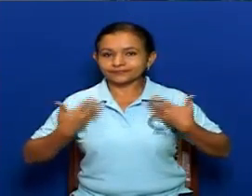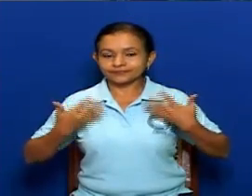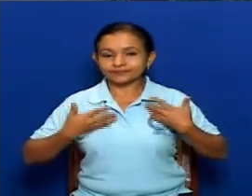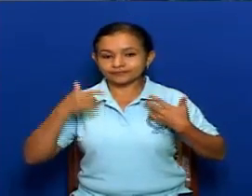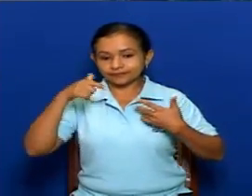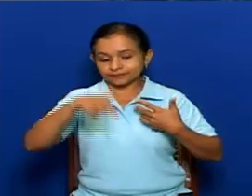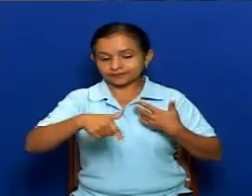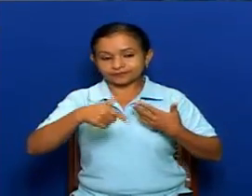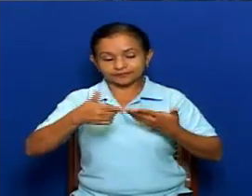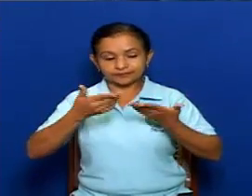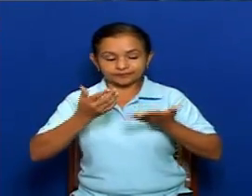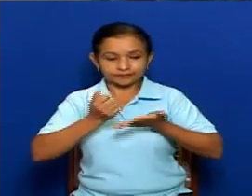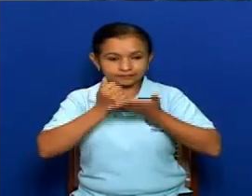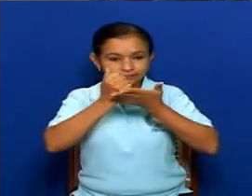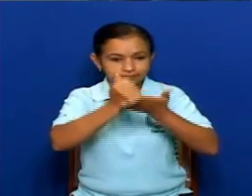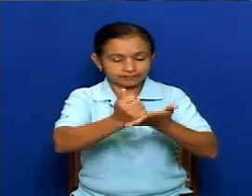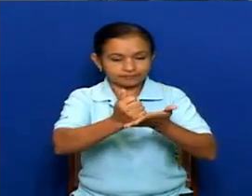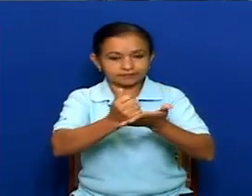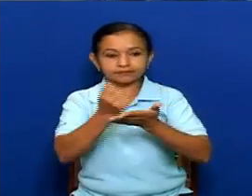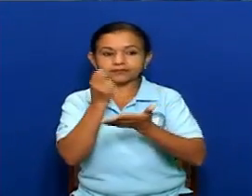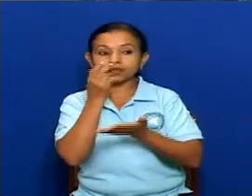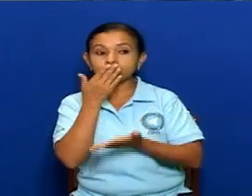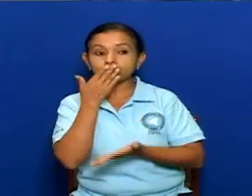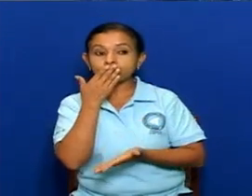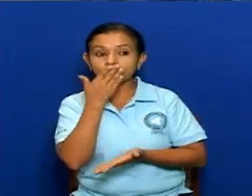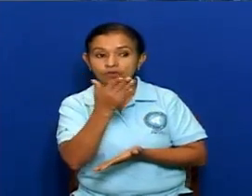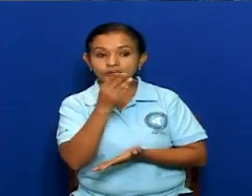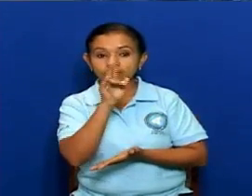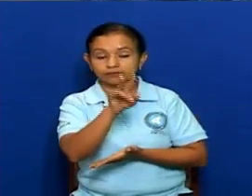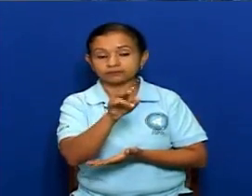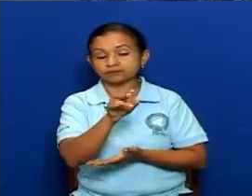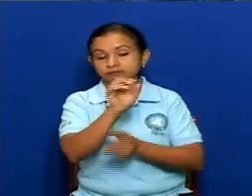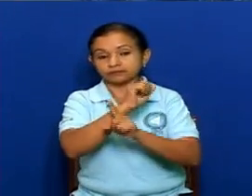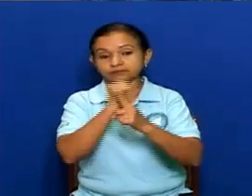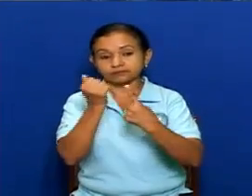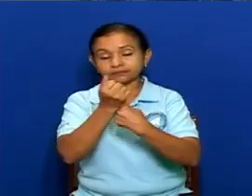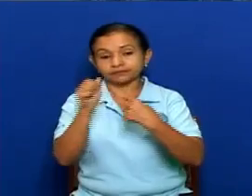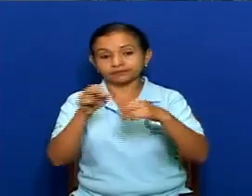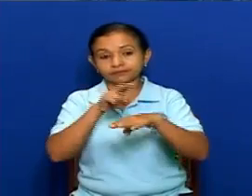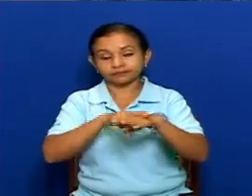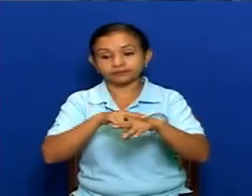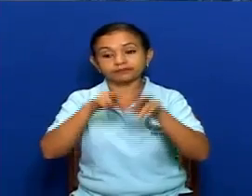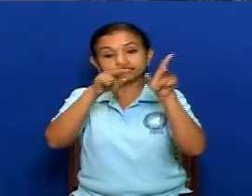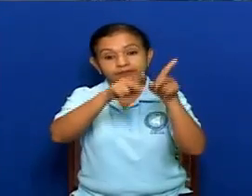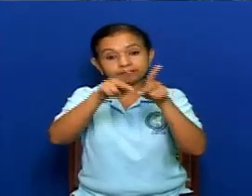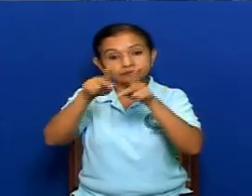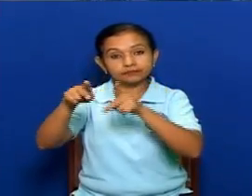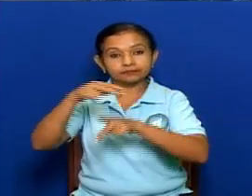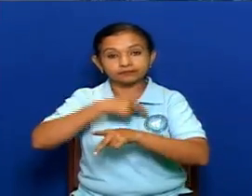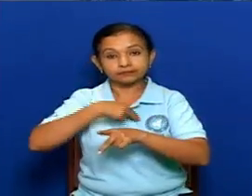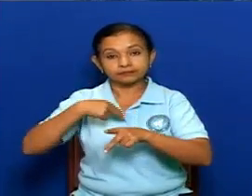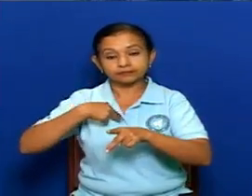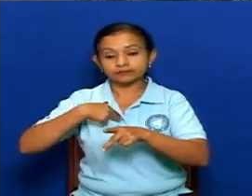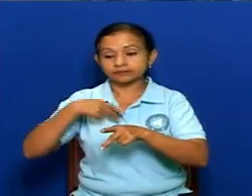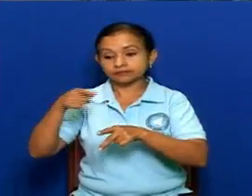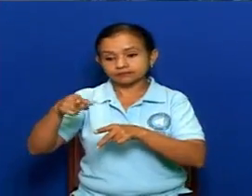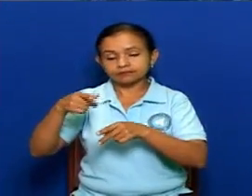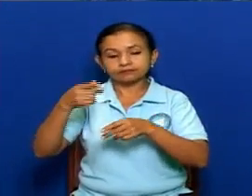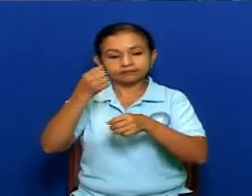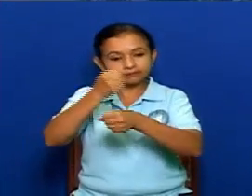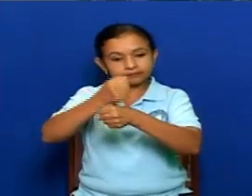servicio, y valoramos de que la Asamblea Nacional, los compañeros que han facilitado el que los trabajadores salgan